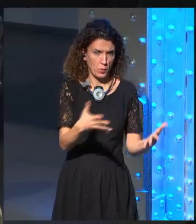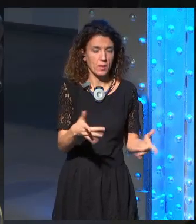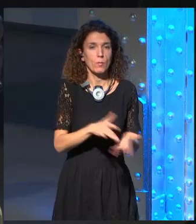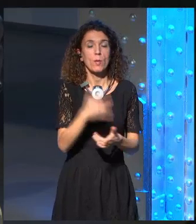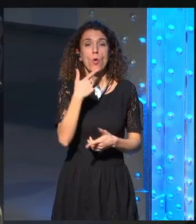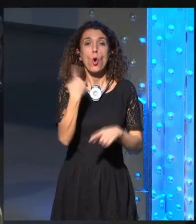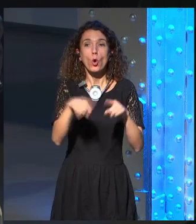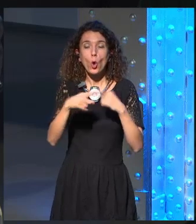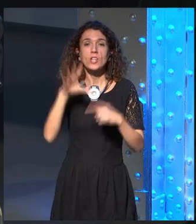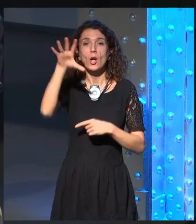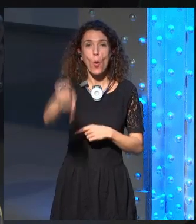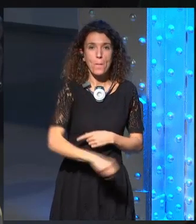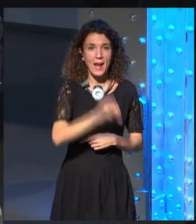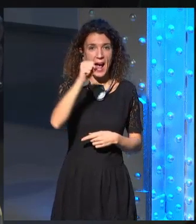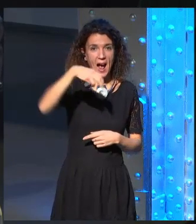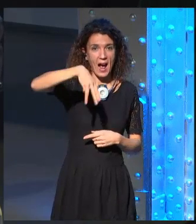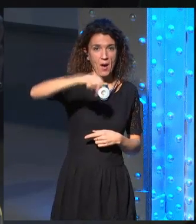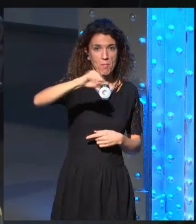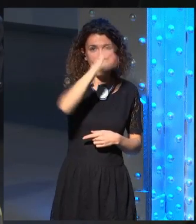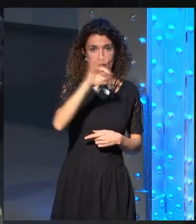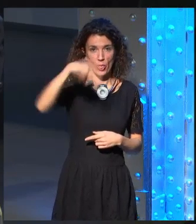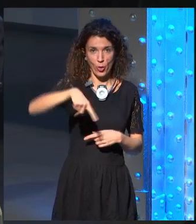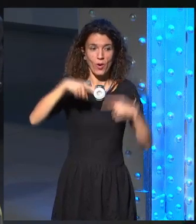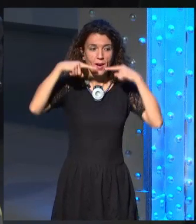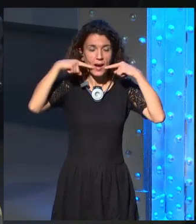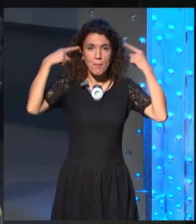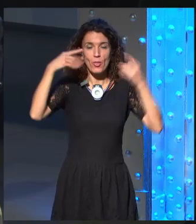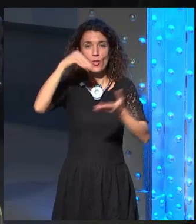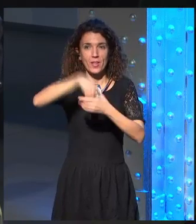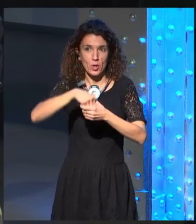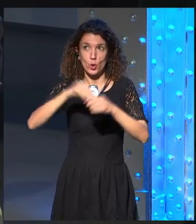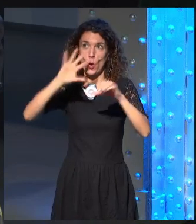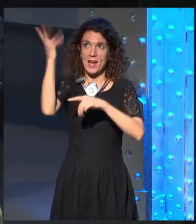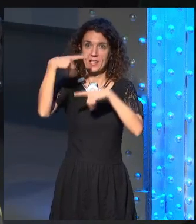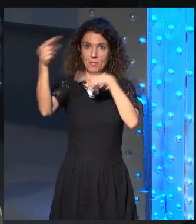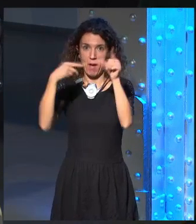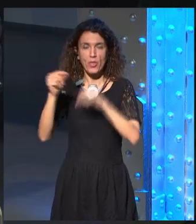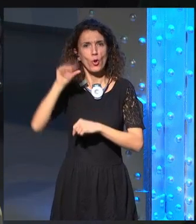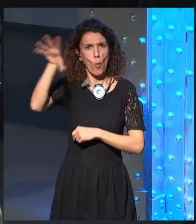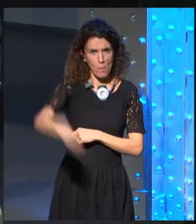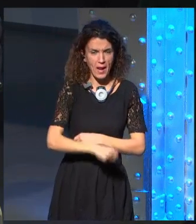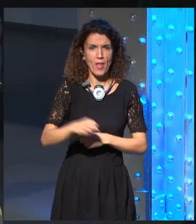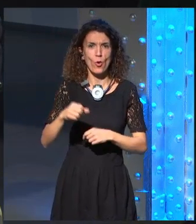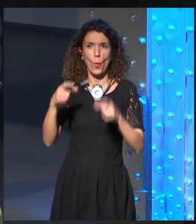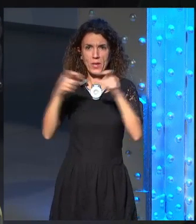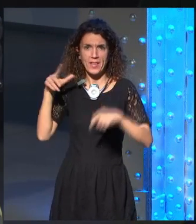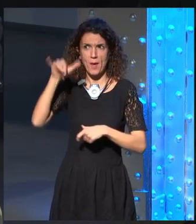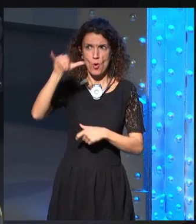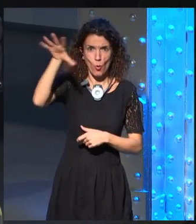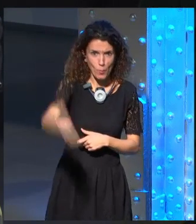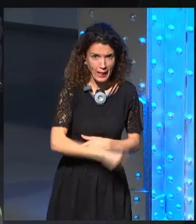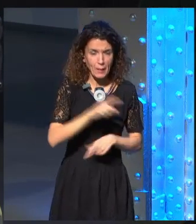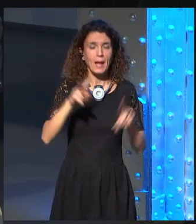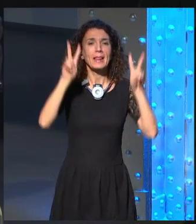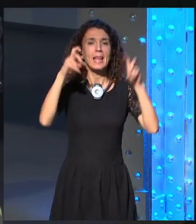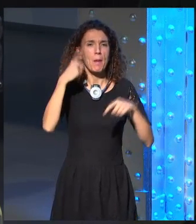ejemplo, he comprado cosas en Amazon desde el espacio. He comprado billetes de avión, he hecho algunas cosas de